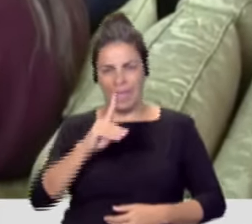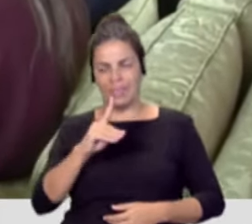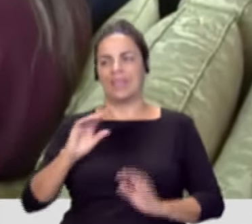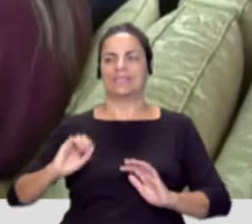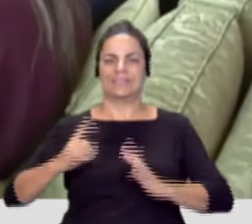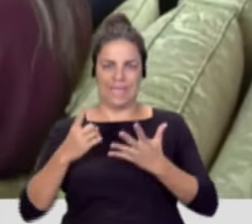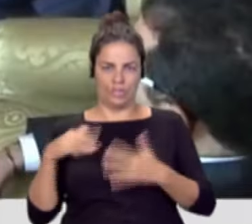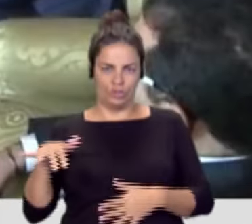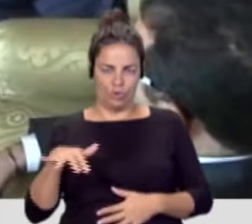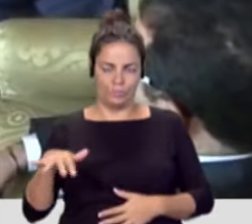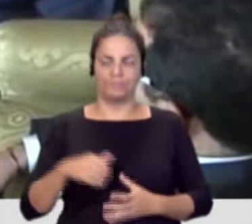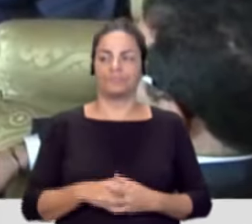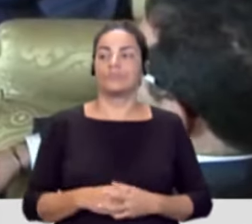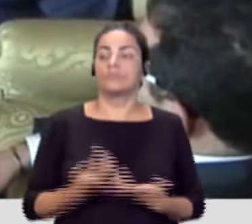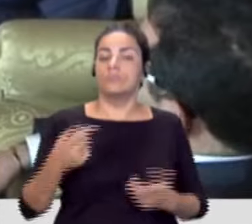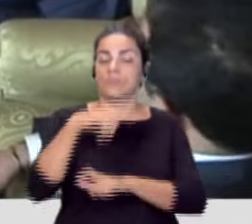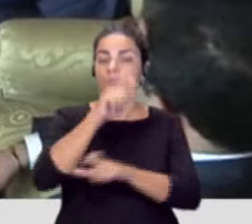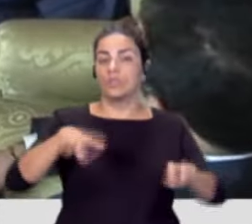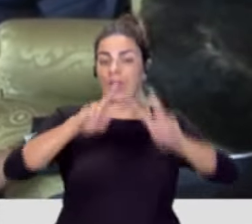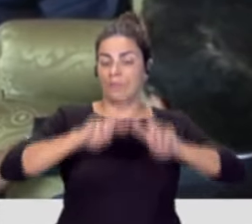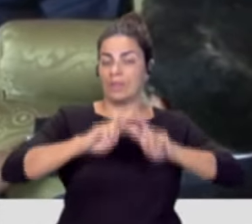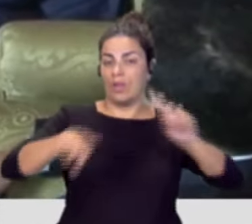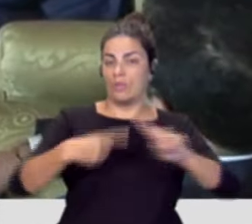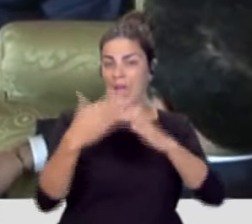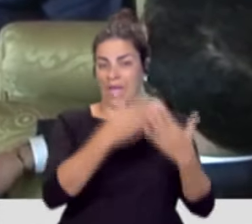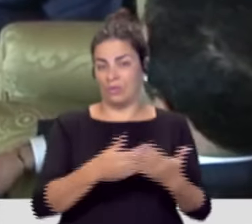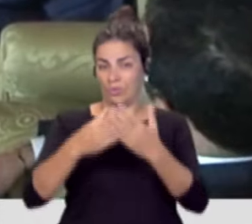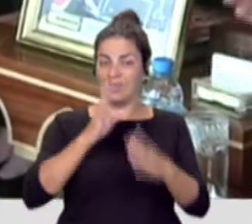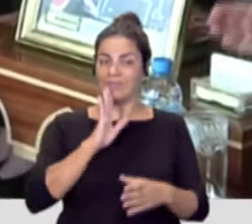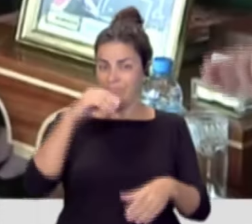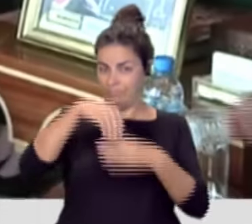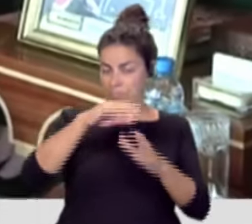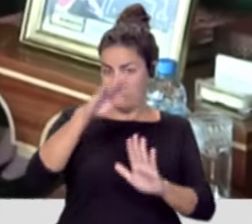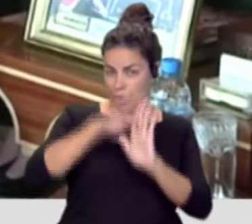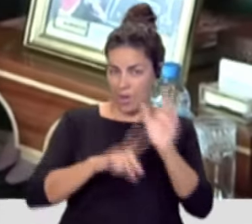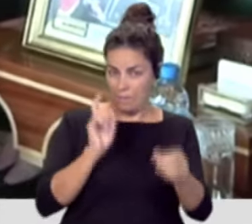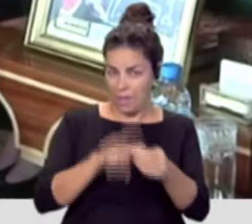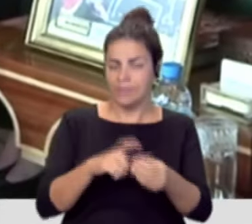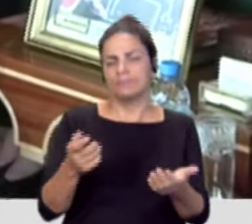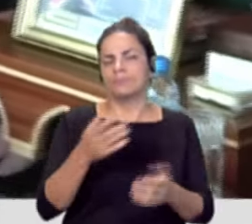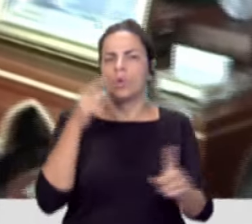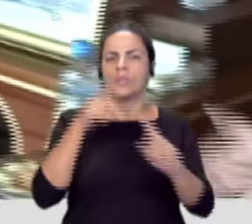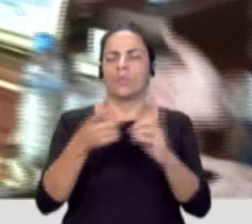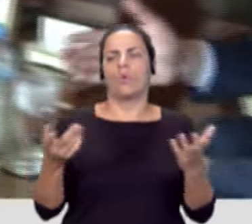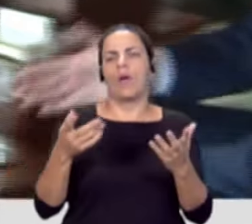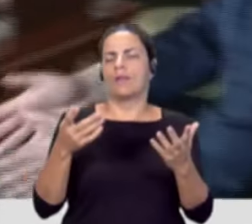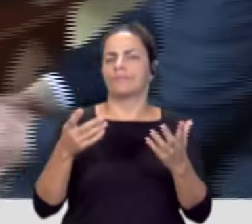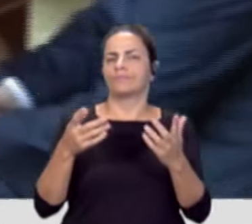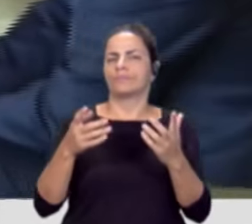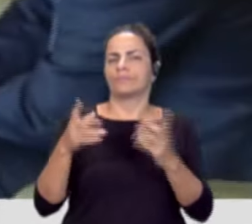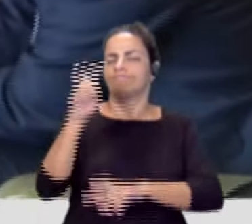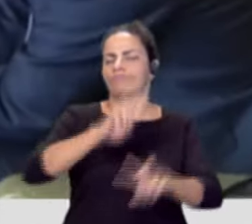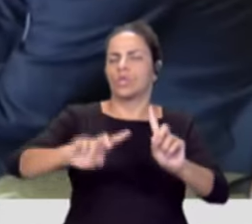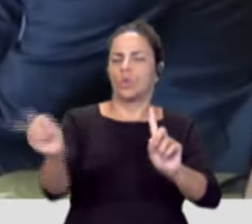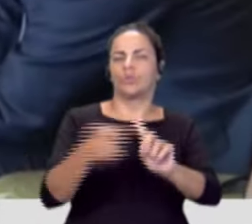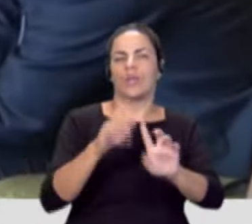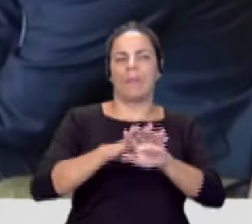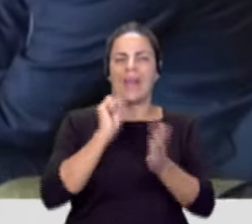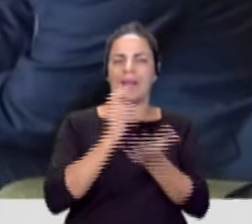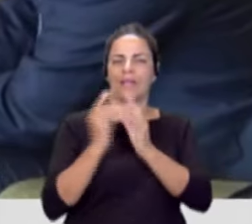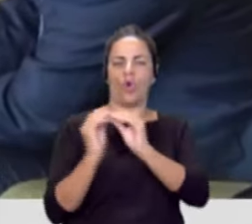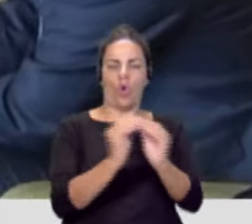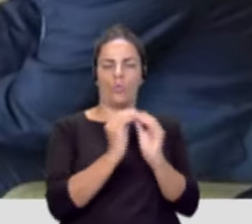Los investigadores y estudiantes de este programa buscan abordar soluciones a retos comunes, como por ejemplo es